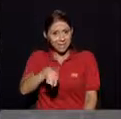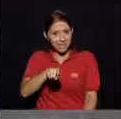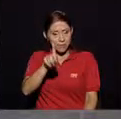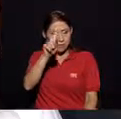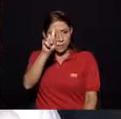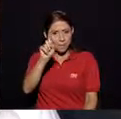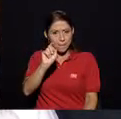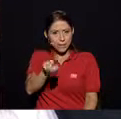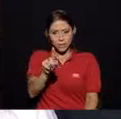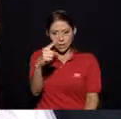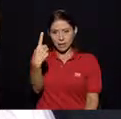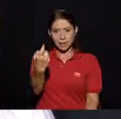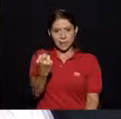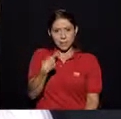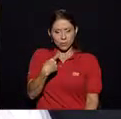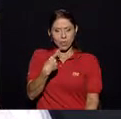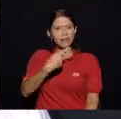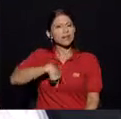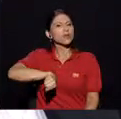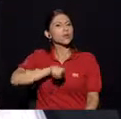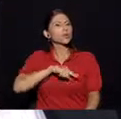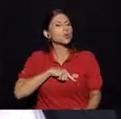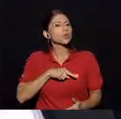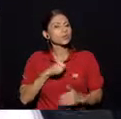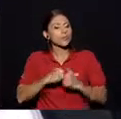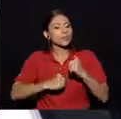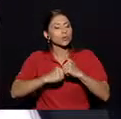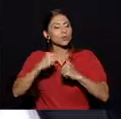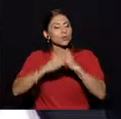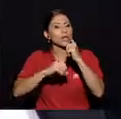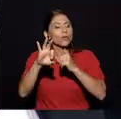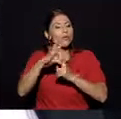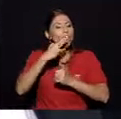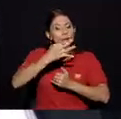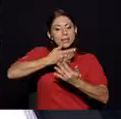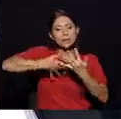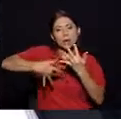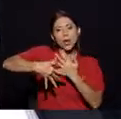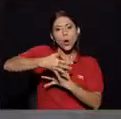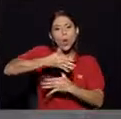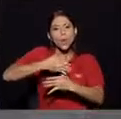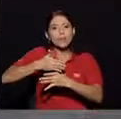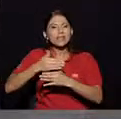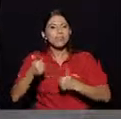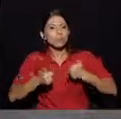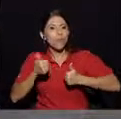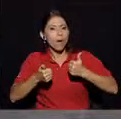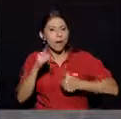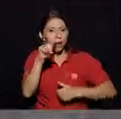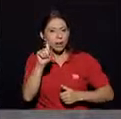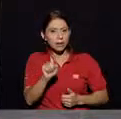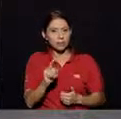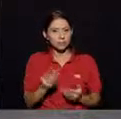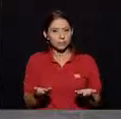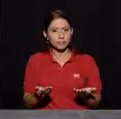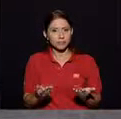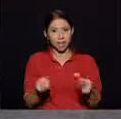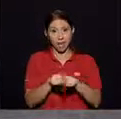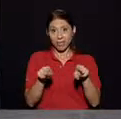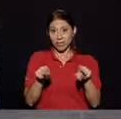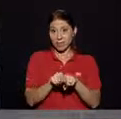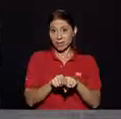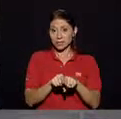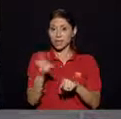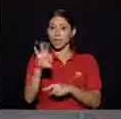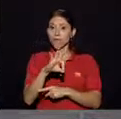todas es, ¿qué formas de convivencia estamos construyendo? ¿Qué formas, además, civilizadas